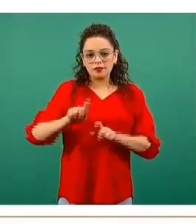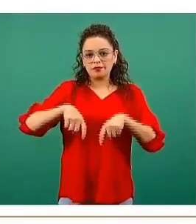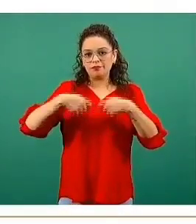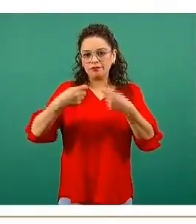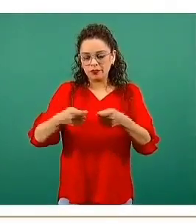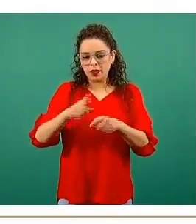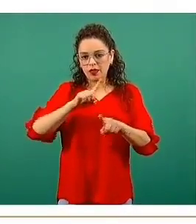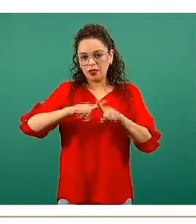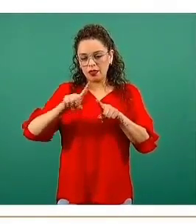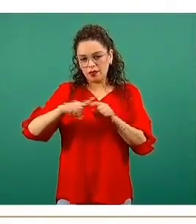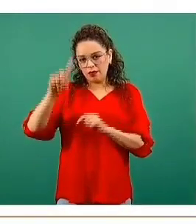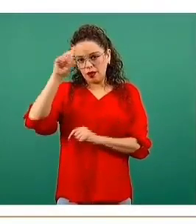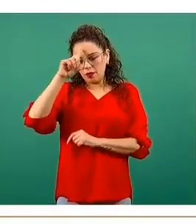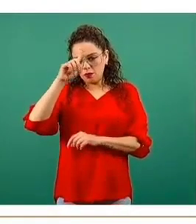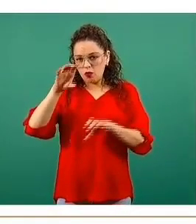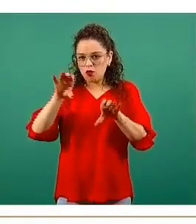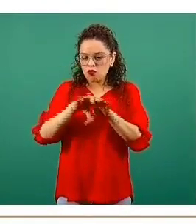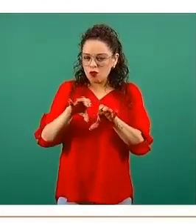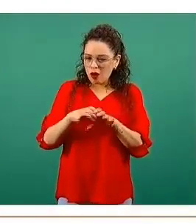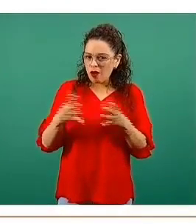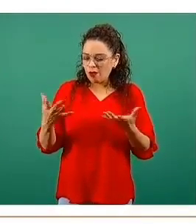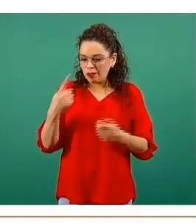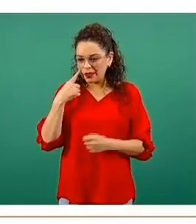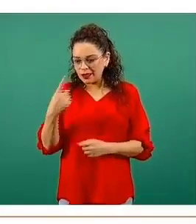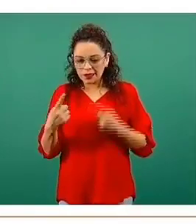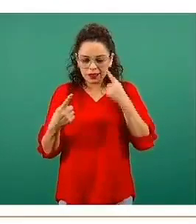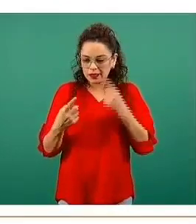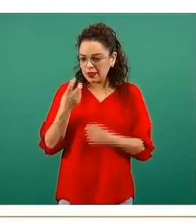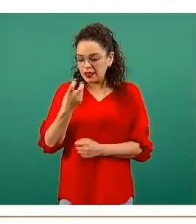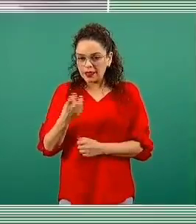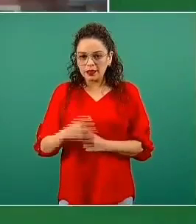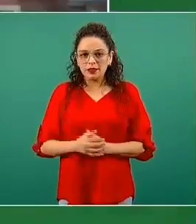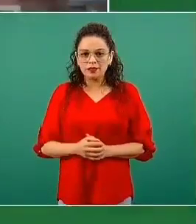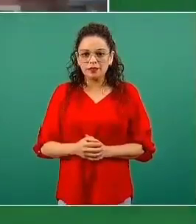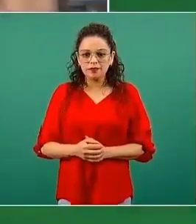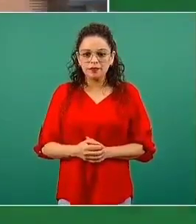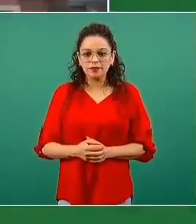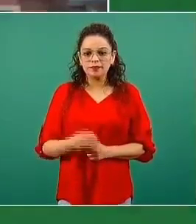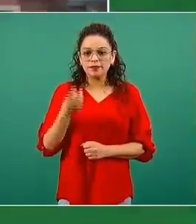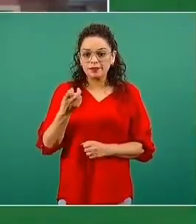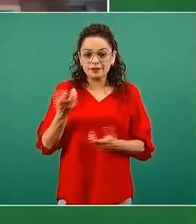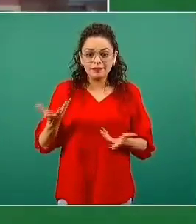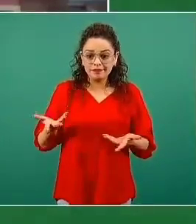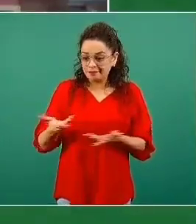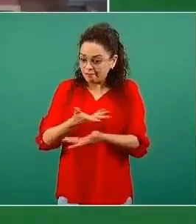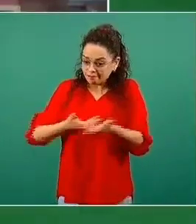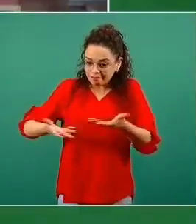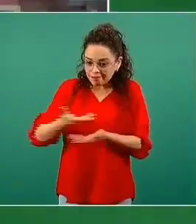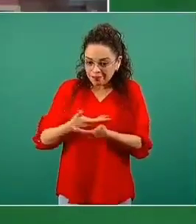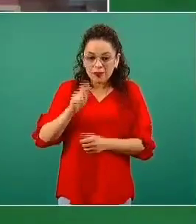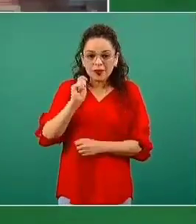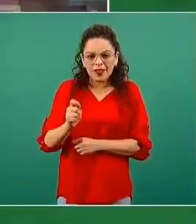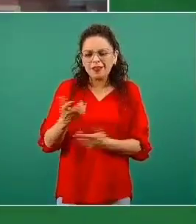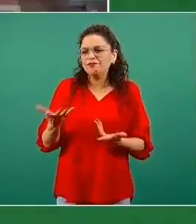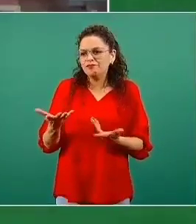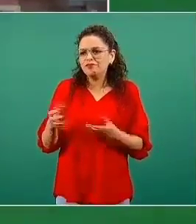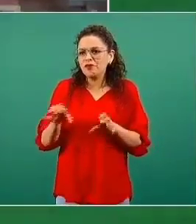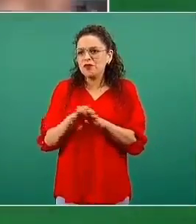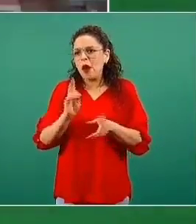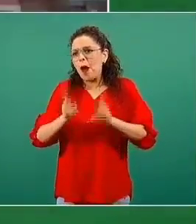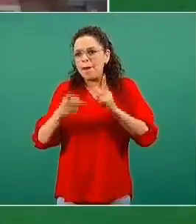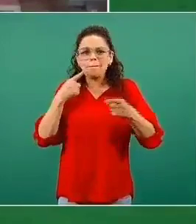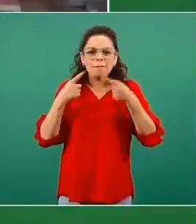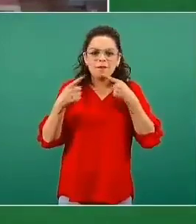recomendaciones. Quiero decir que también que esta idea del foro y de la dinámica implica una discusión en